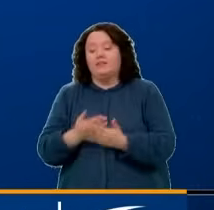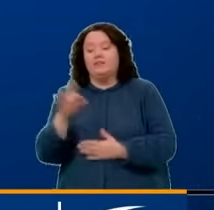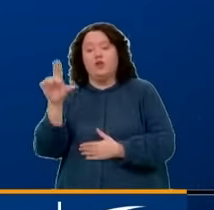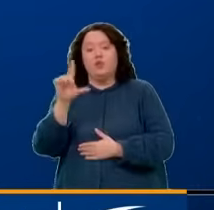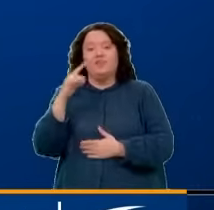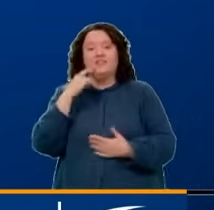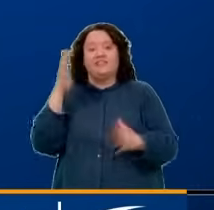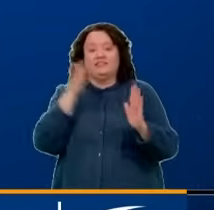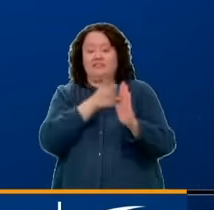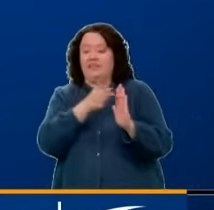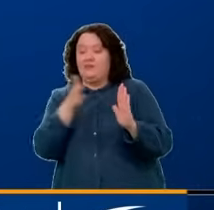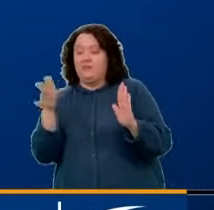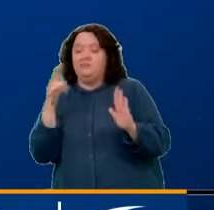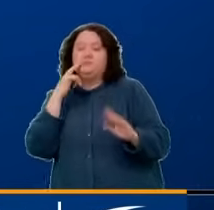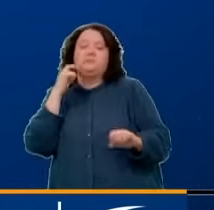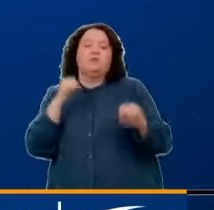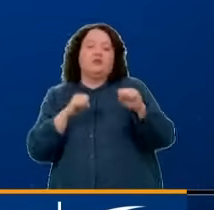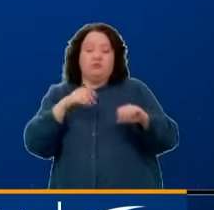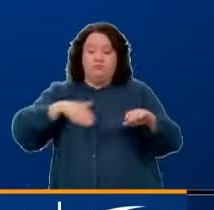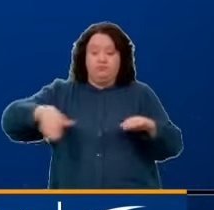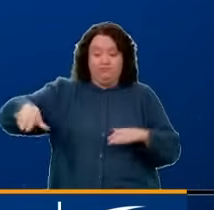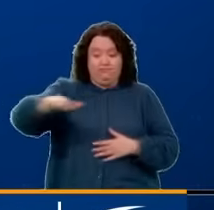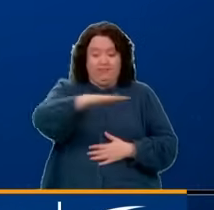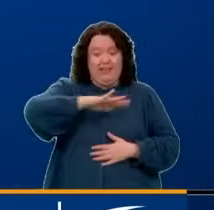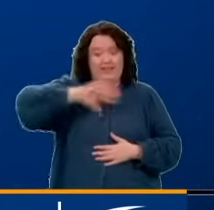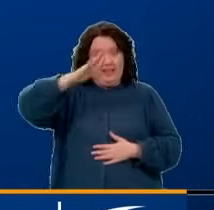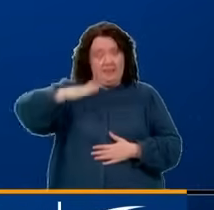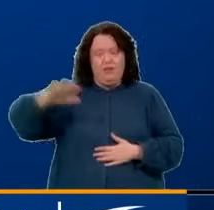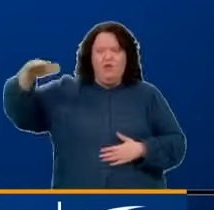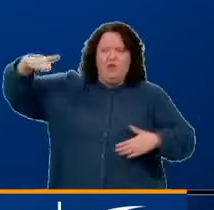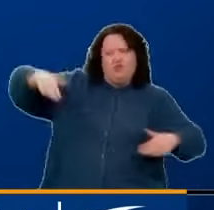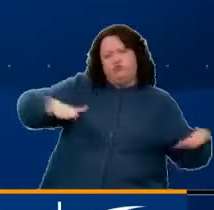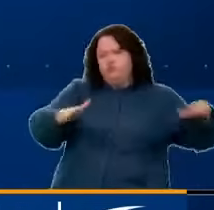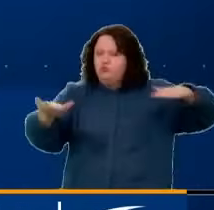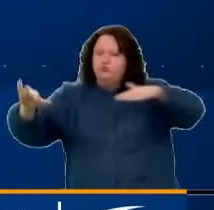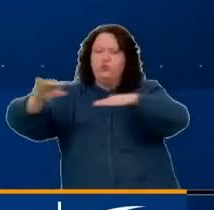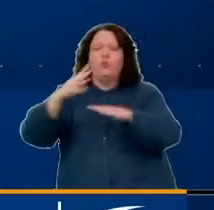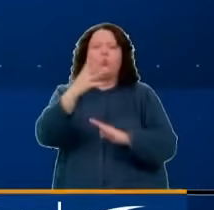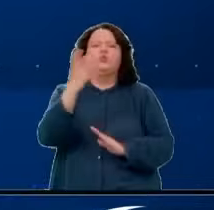festivo se espera que por las vías del departamento se movilicen más de 400.000 personas.